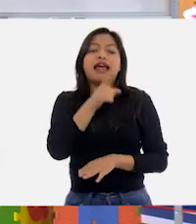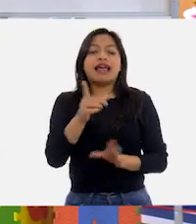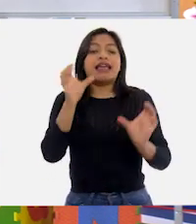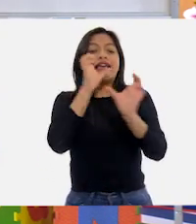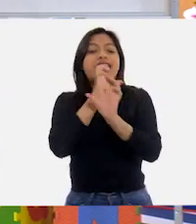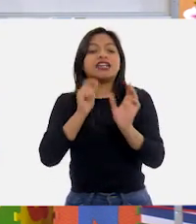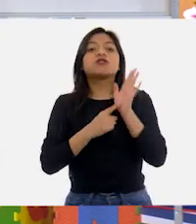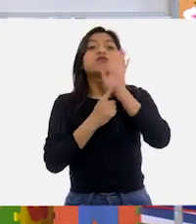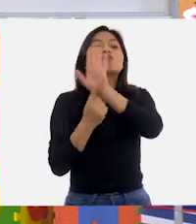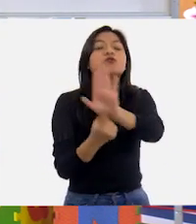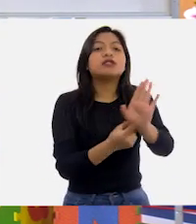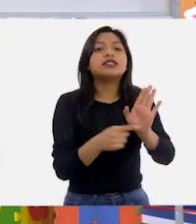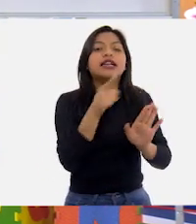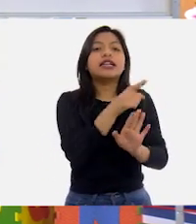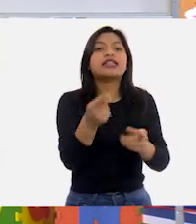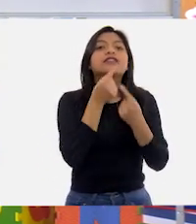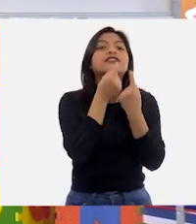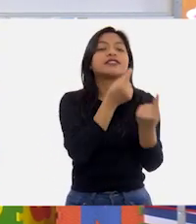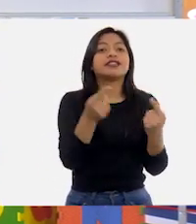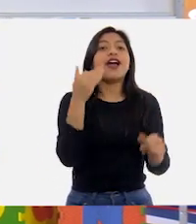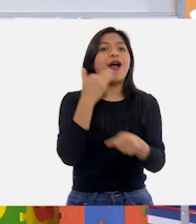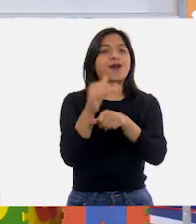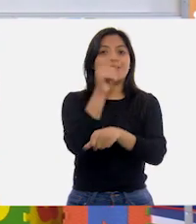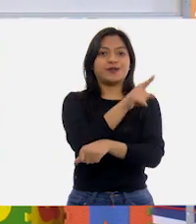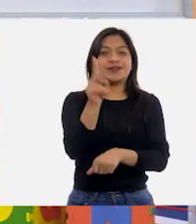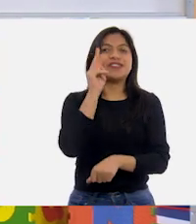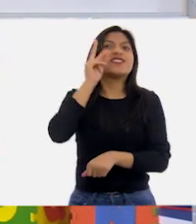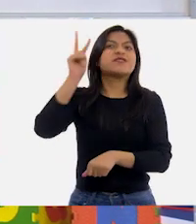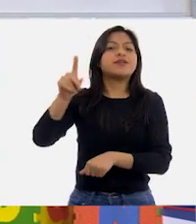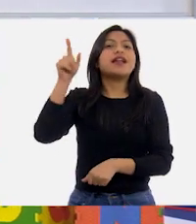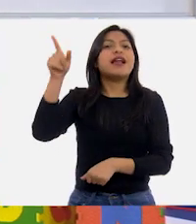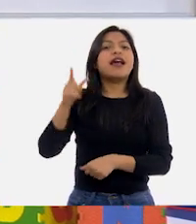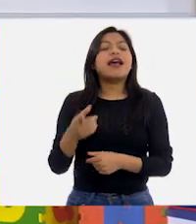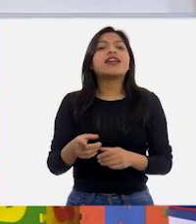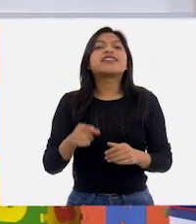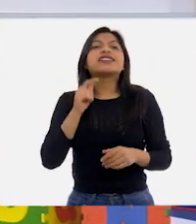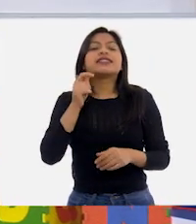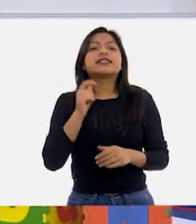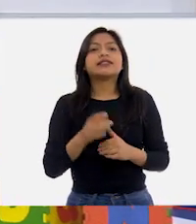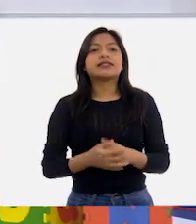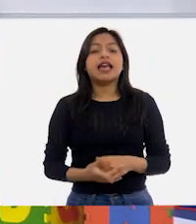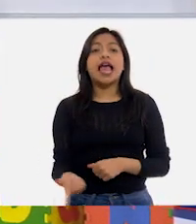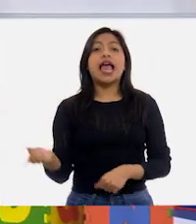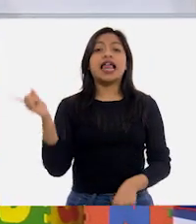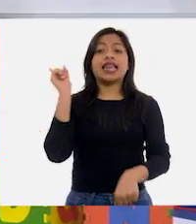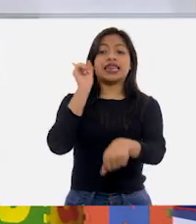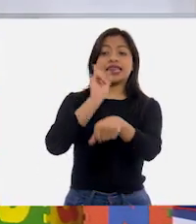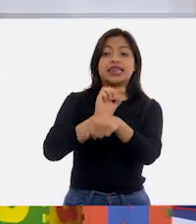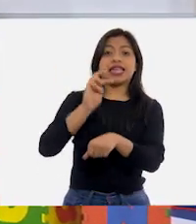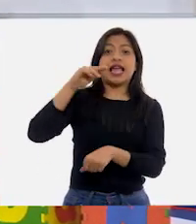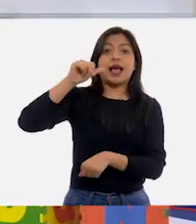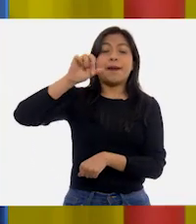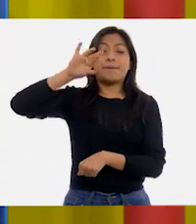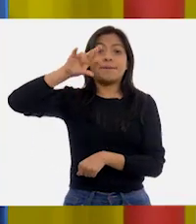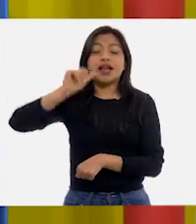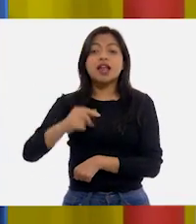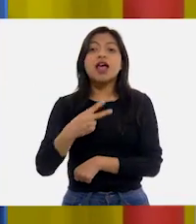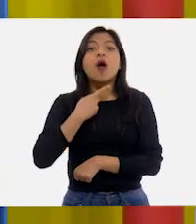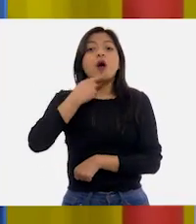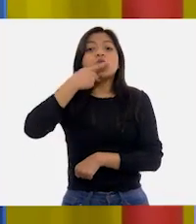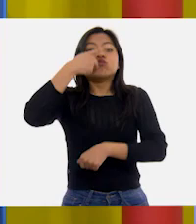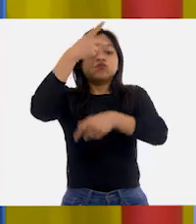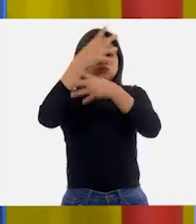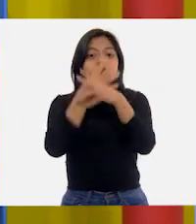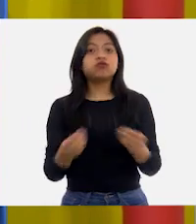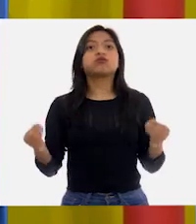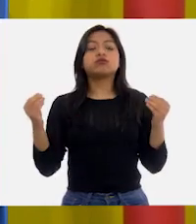niños, te invito a que veamos un pedacito de una obra que se llama El día que María perdió la voz.